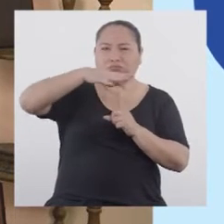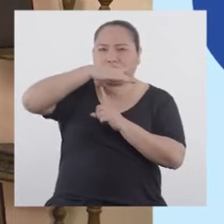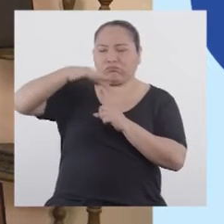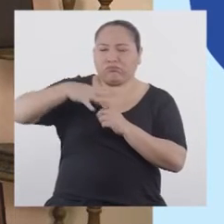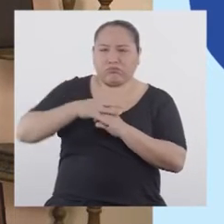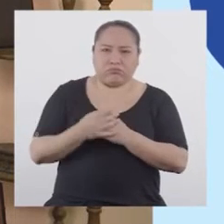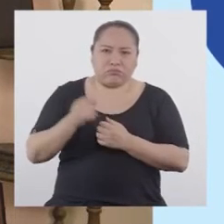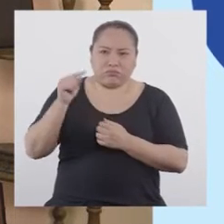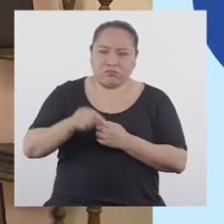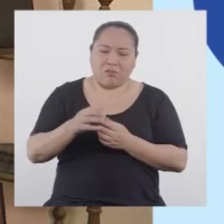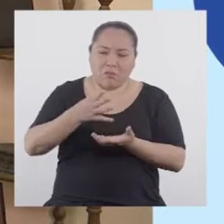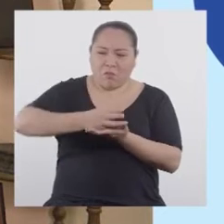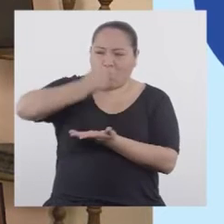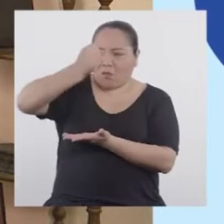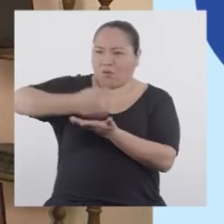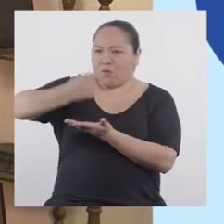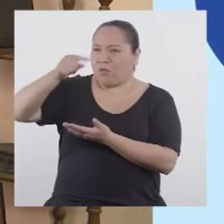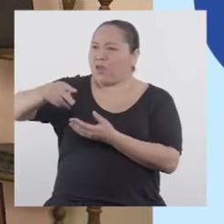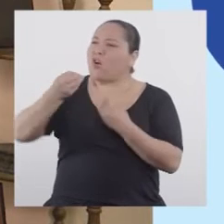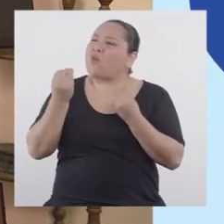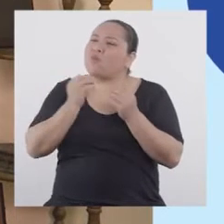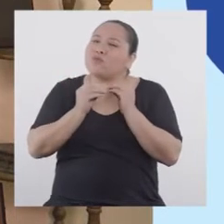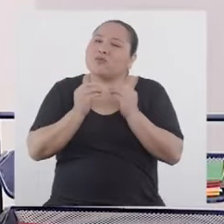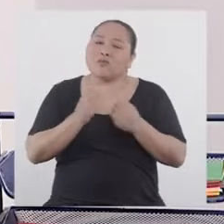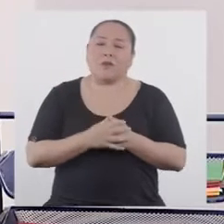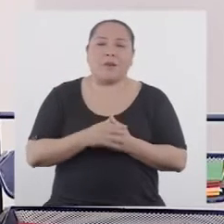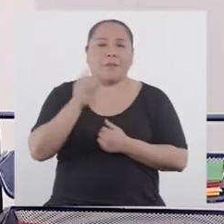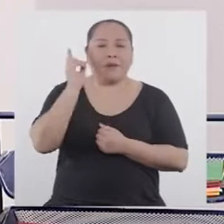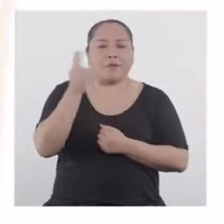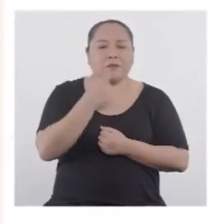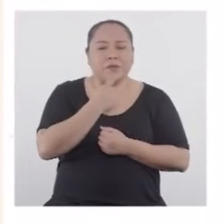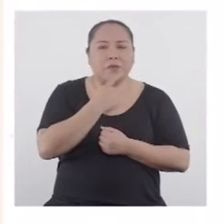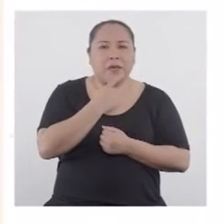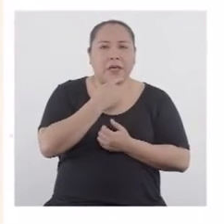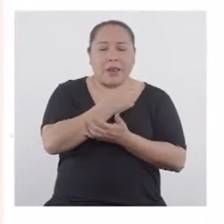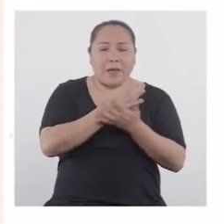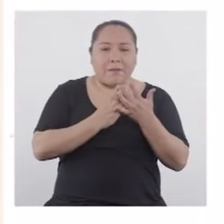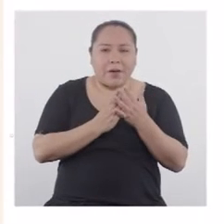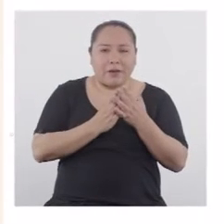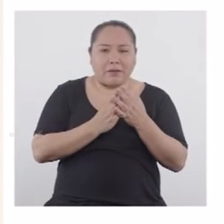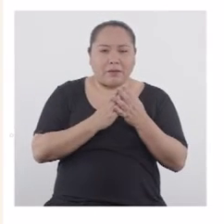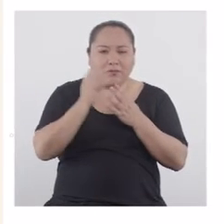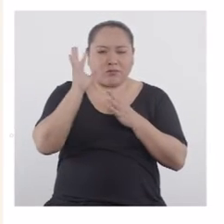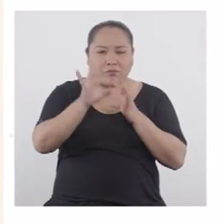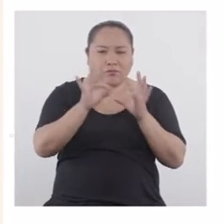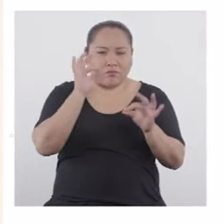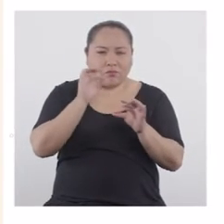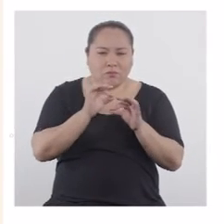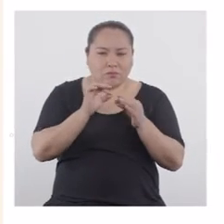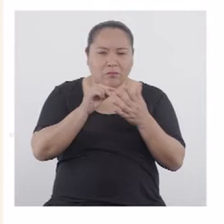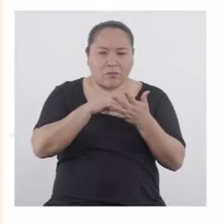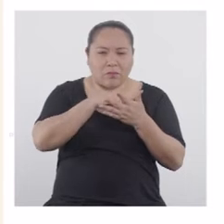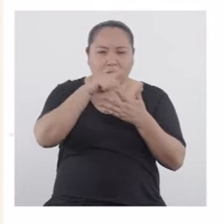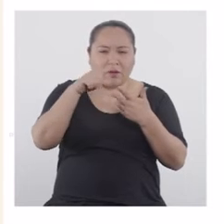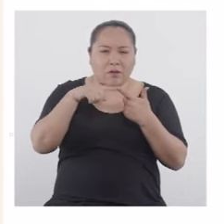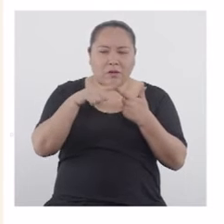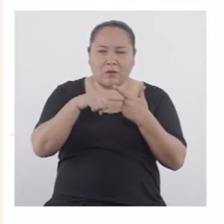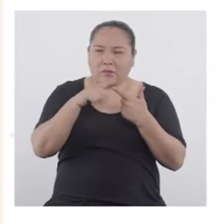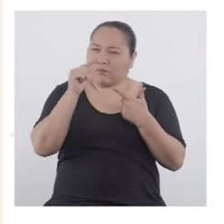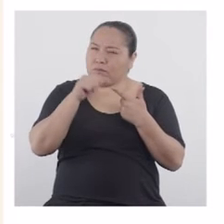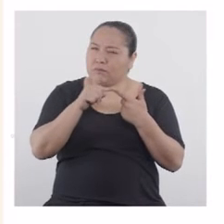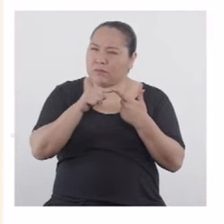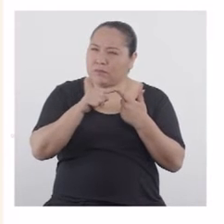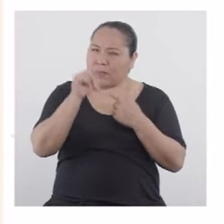ambiental ocasionado por las botellas de plástico? Profesor, en la fase definir, valga la redundancia, se